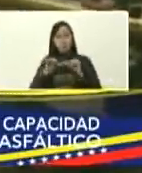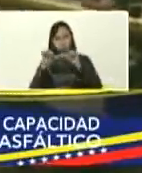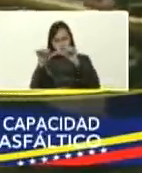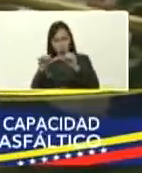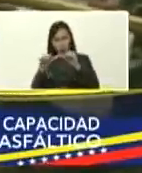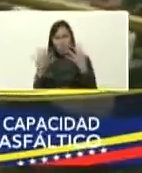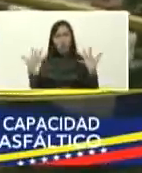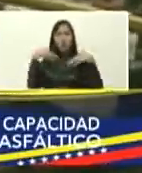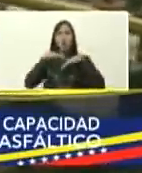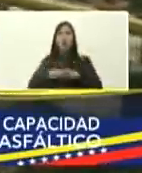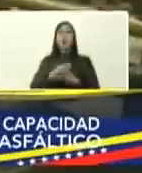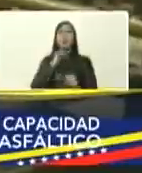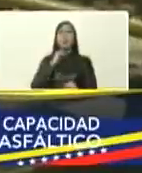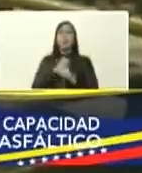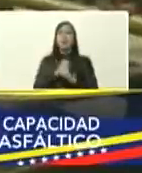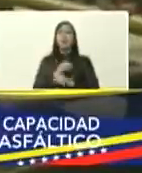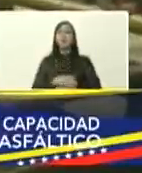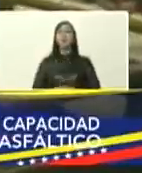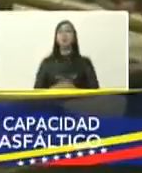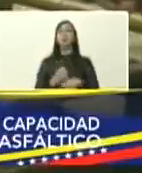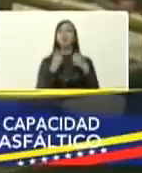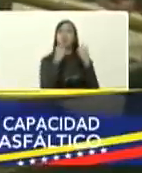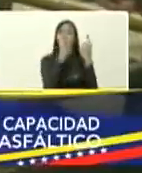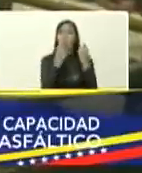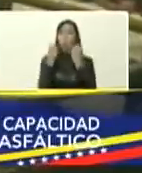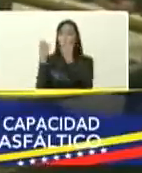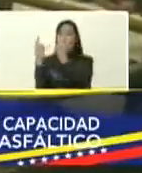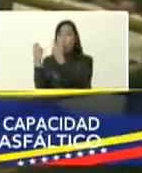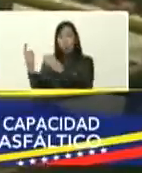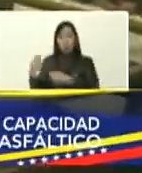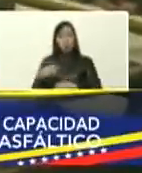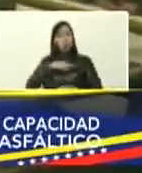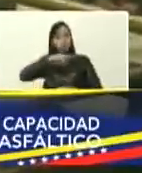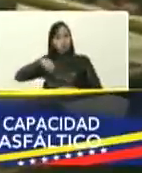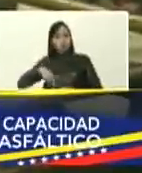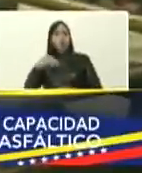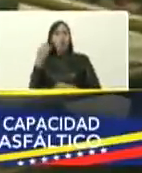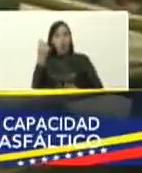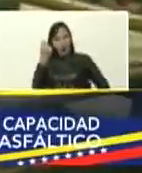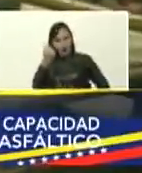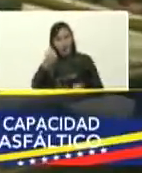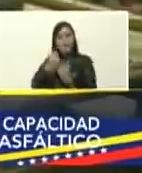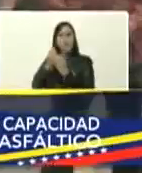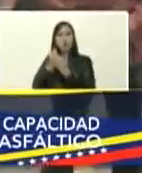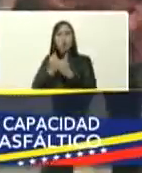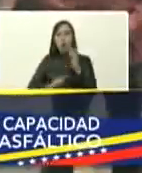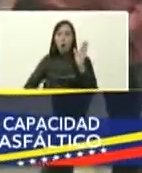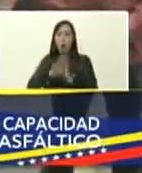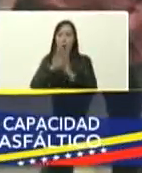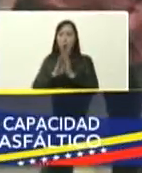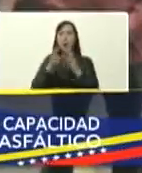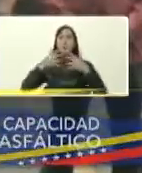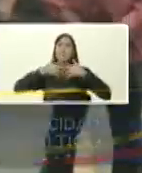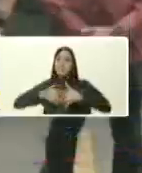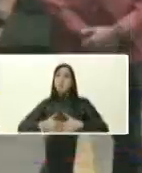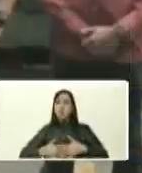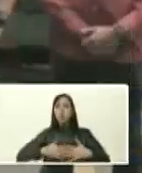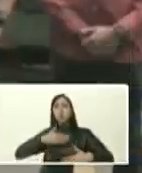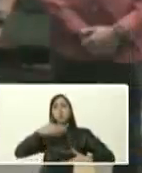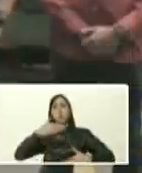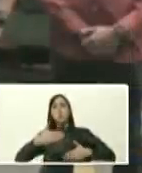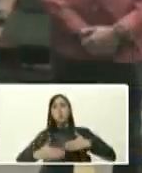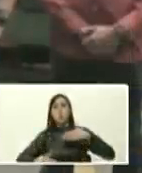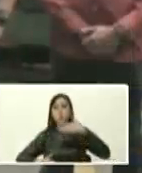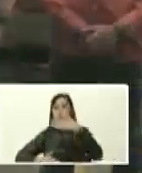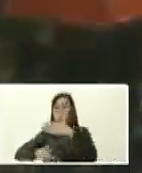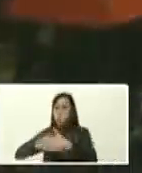y en el motor de exportación, en el cual nosotros estamos apalancando y apoyando para que esta empresa cada vez en la simplificación de